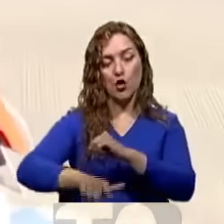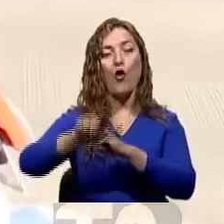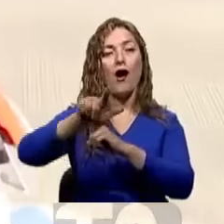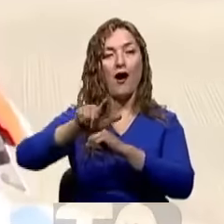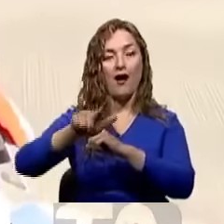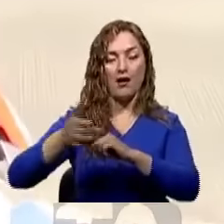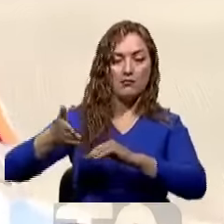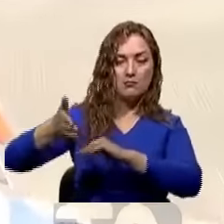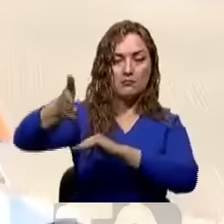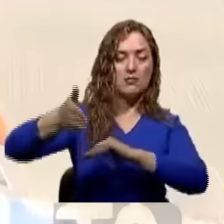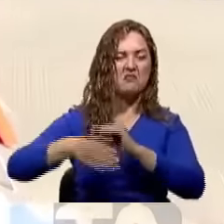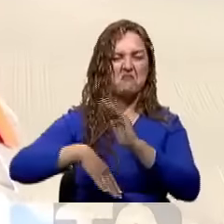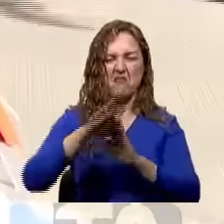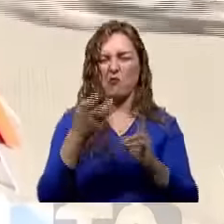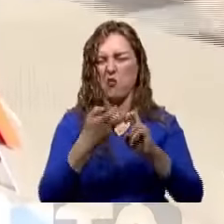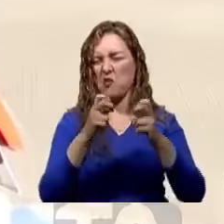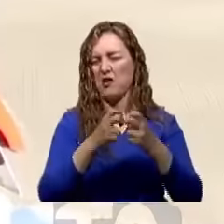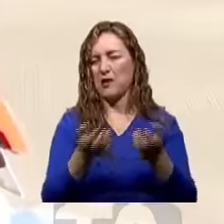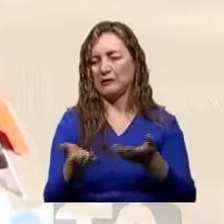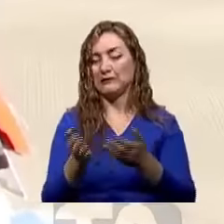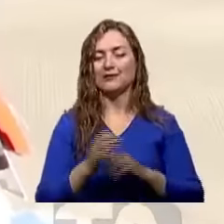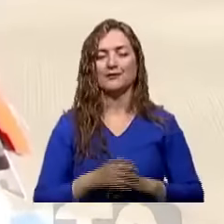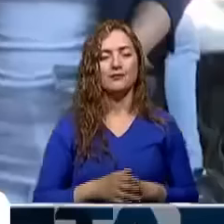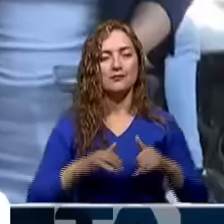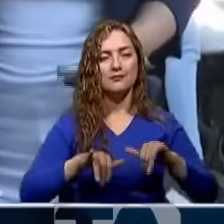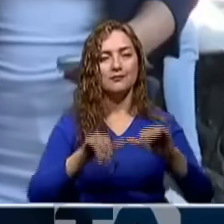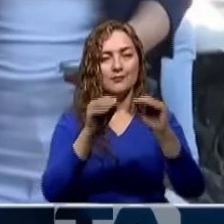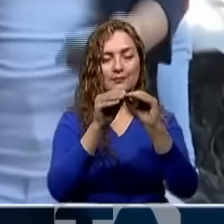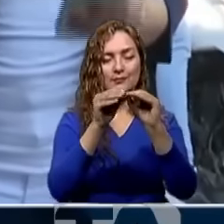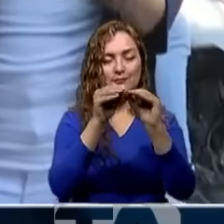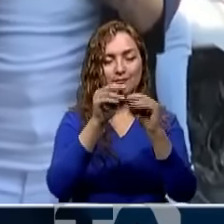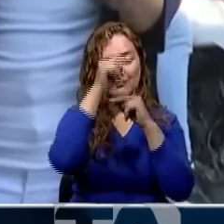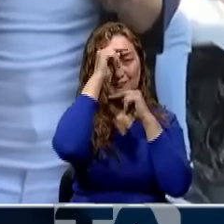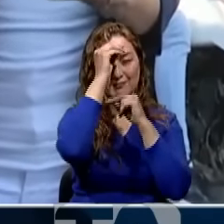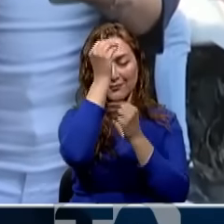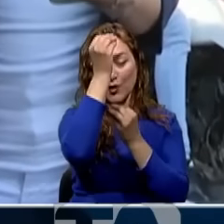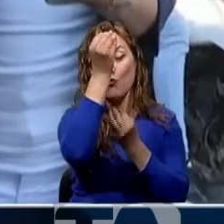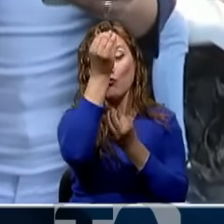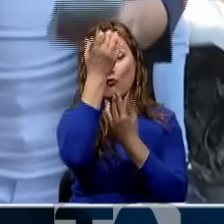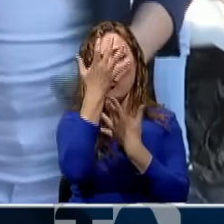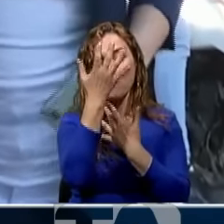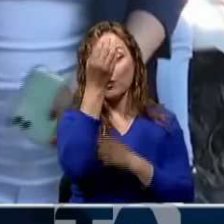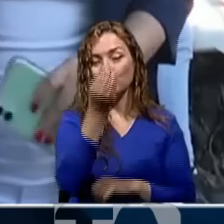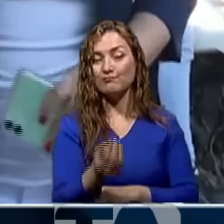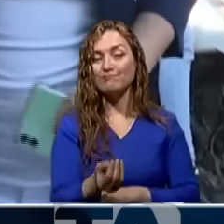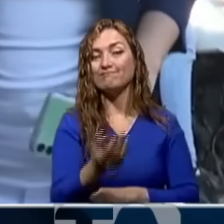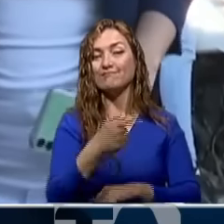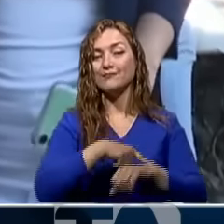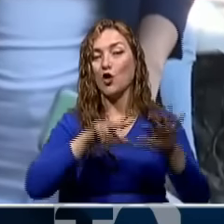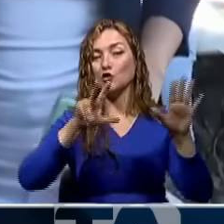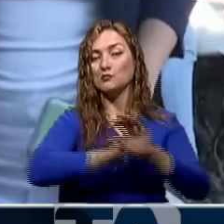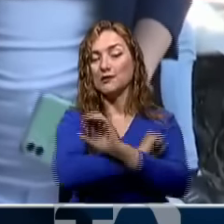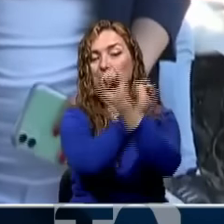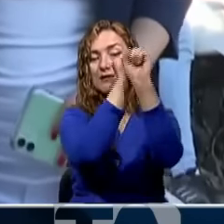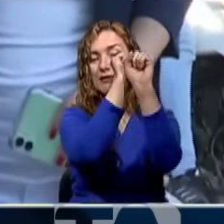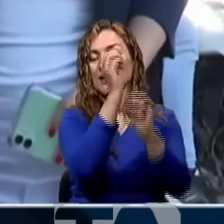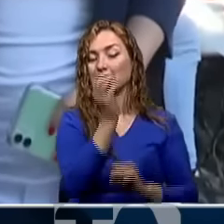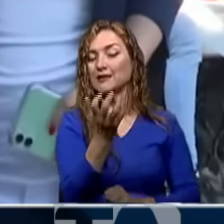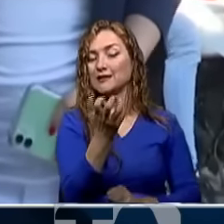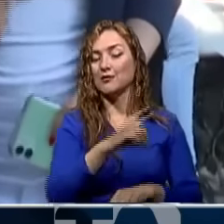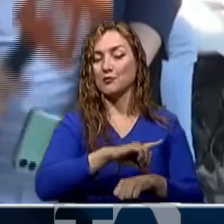las zonas también más problemáticas de la ciudad. Con esto regreso a estudio, que nos tienen más noticias cuando son las 8 de la mañana con 15 minutos. Muy